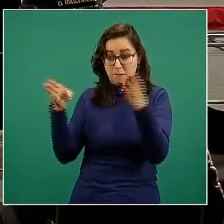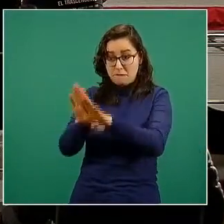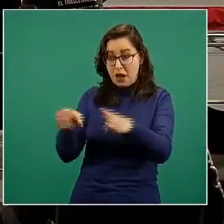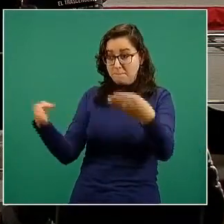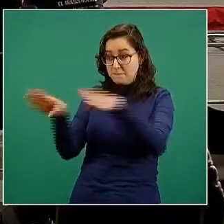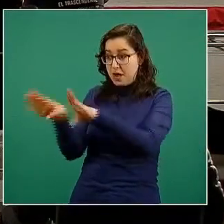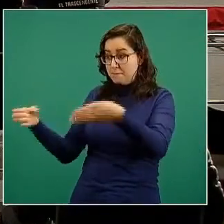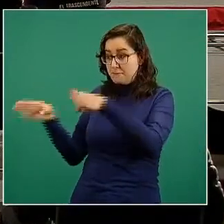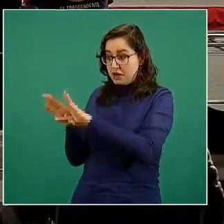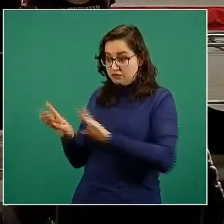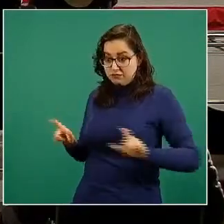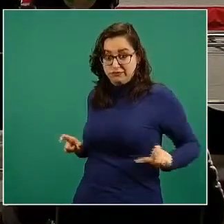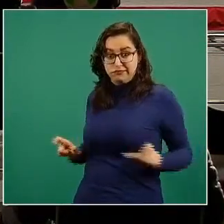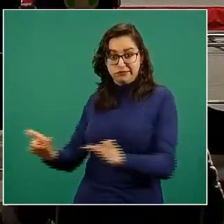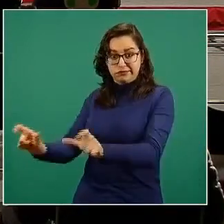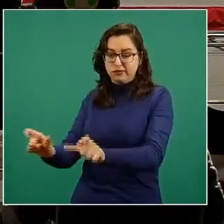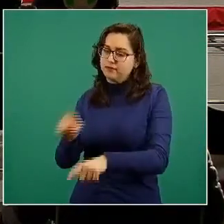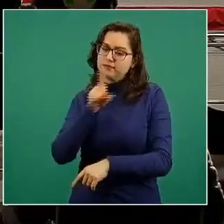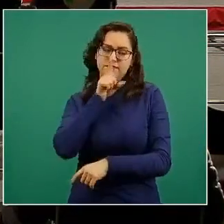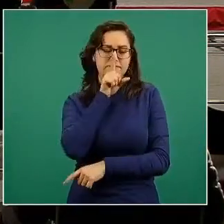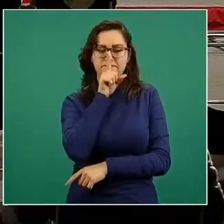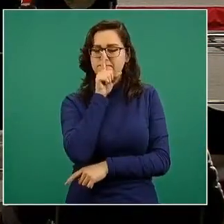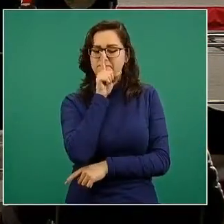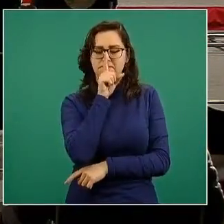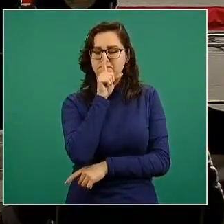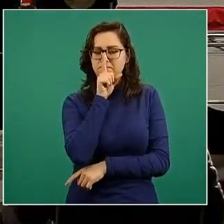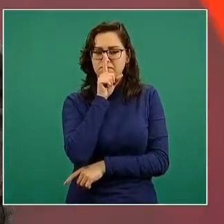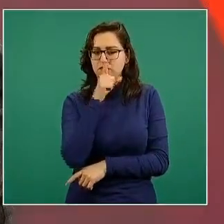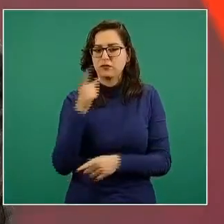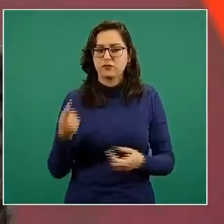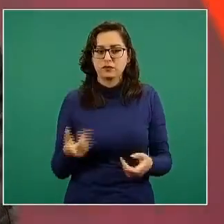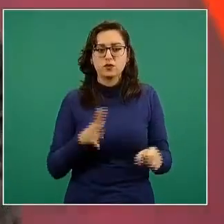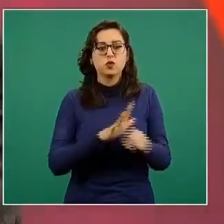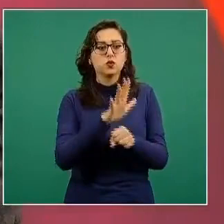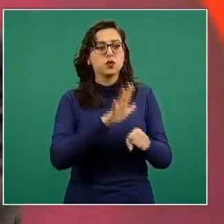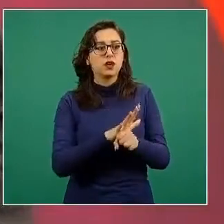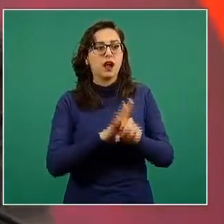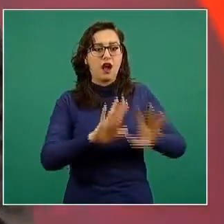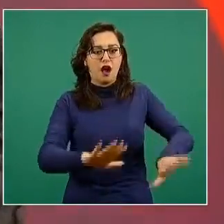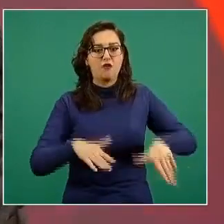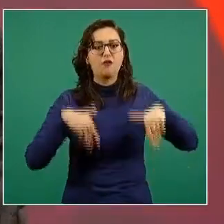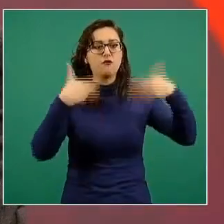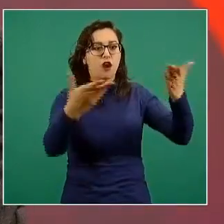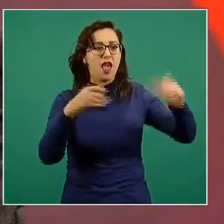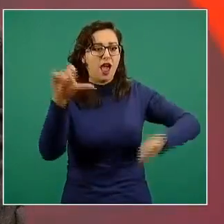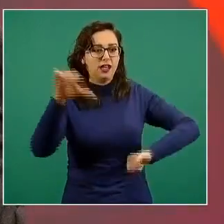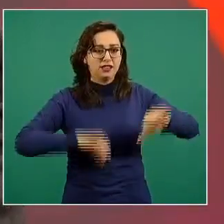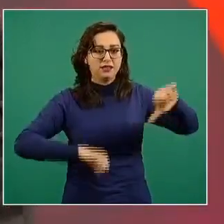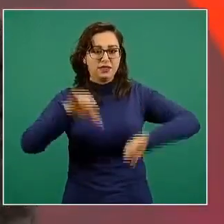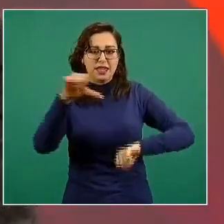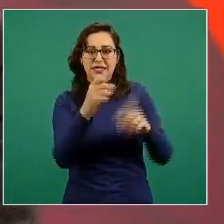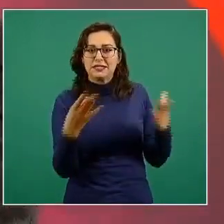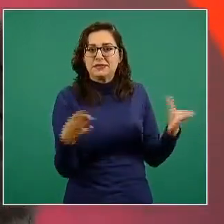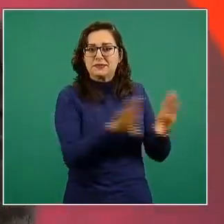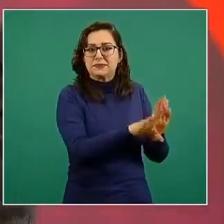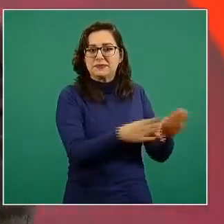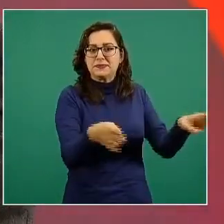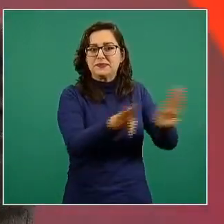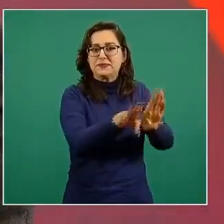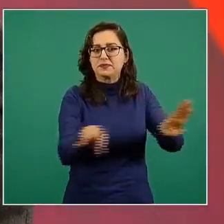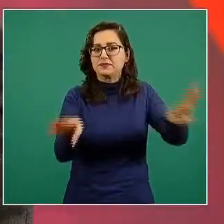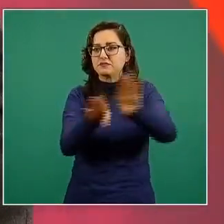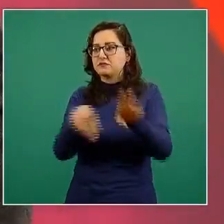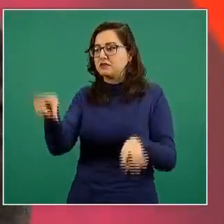mismas de actos de coerción. Son las actividades que facilitan o estimulan que